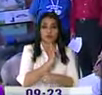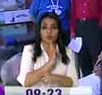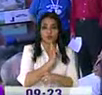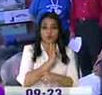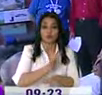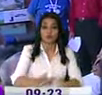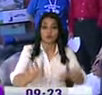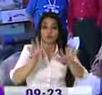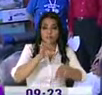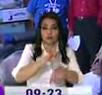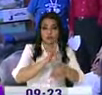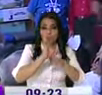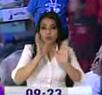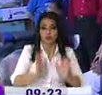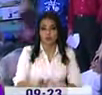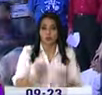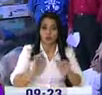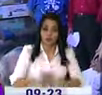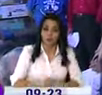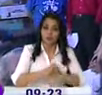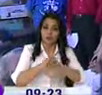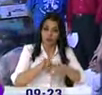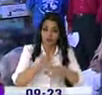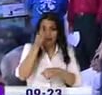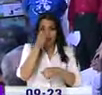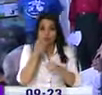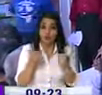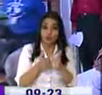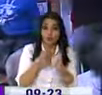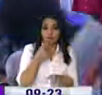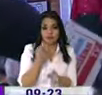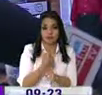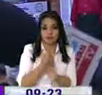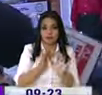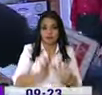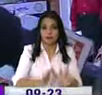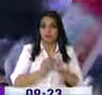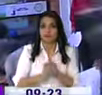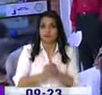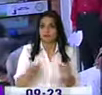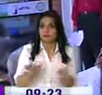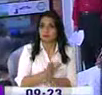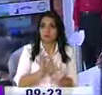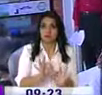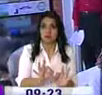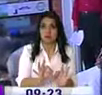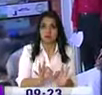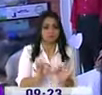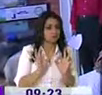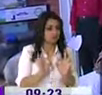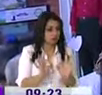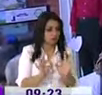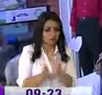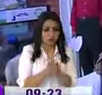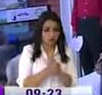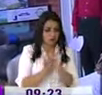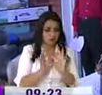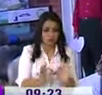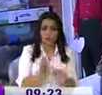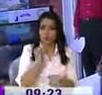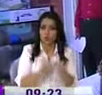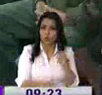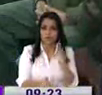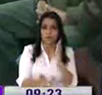médicos ecuatorianos para que van a trabajar juntos para las operaciones. Totalmente preparados. Totalmente listos, con la